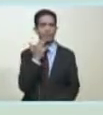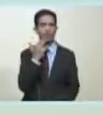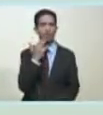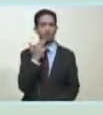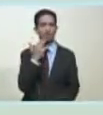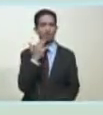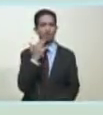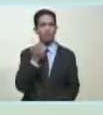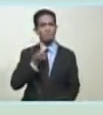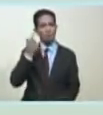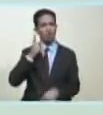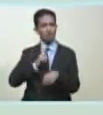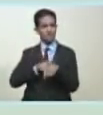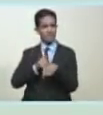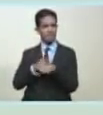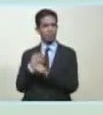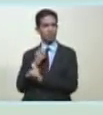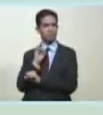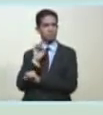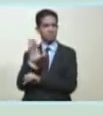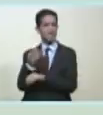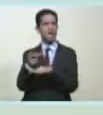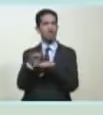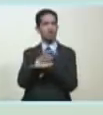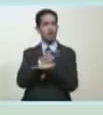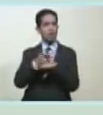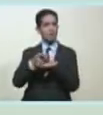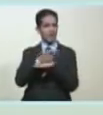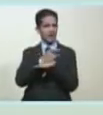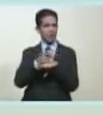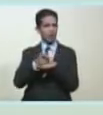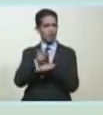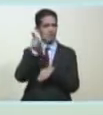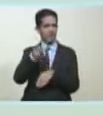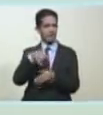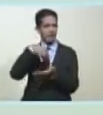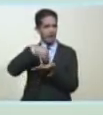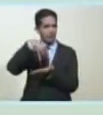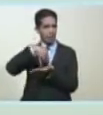atrás, al gobernador del estado Carabobo, Rafael Lacaba,